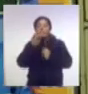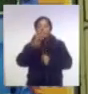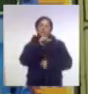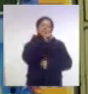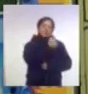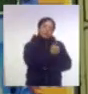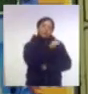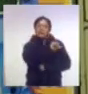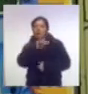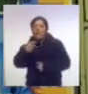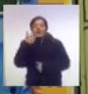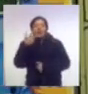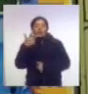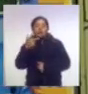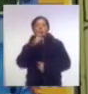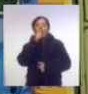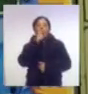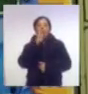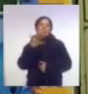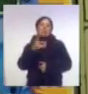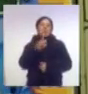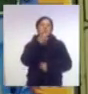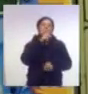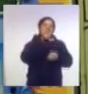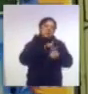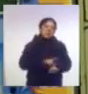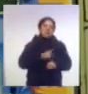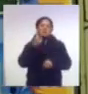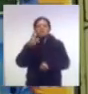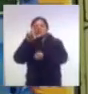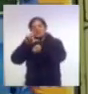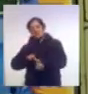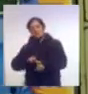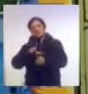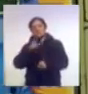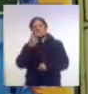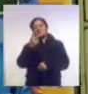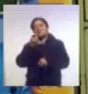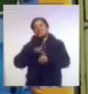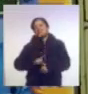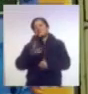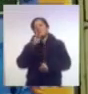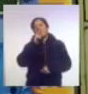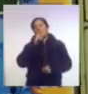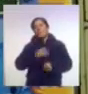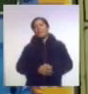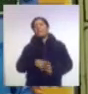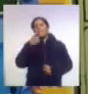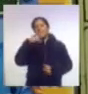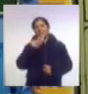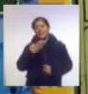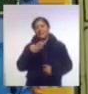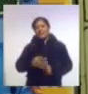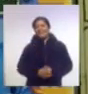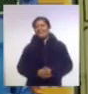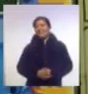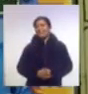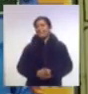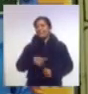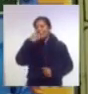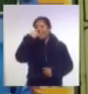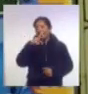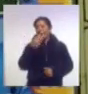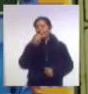son aproximadamente 1 litro a 2 litros de agua, para tener buen metabolismo, para comer